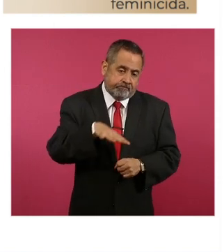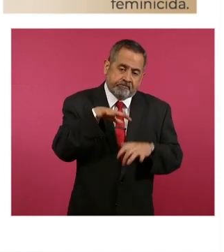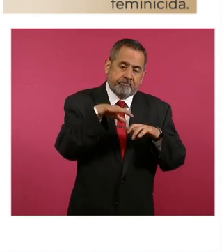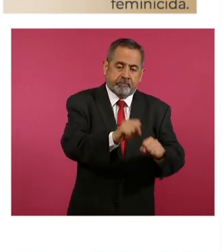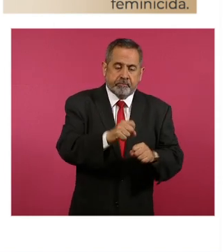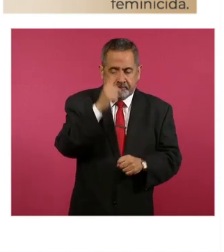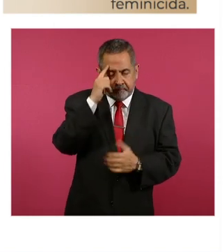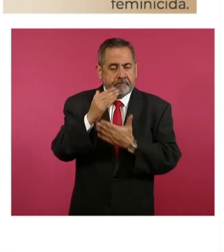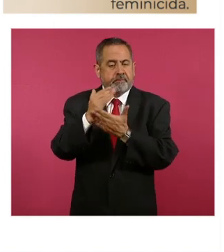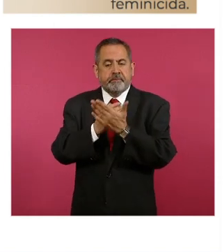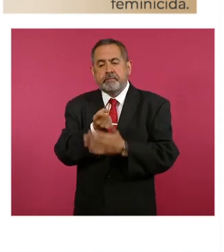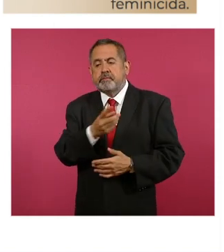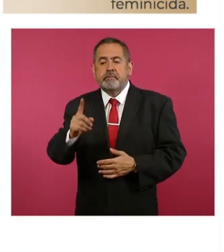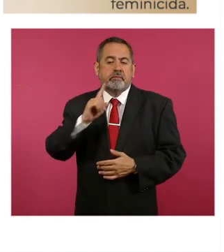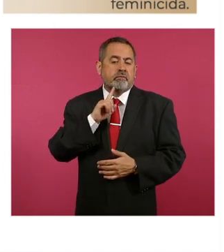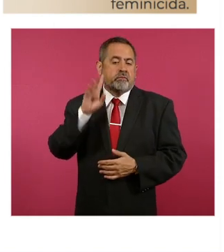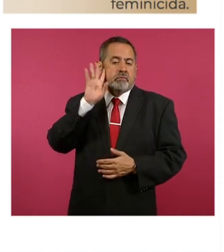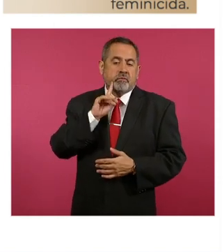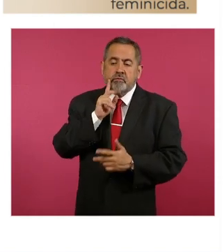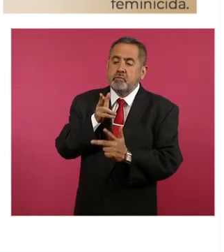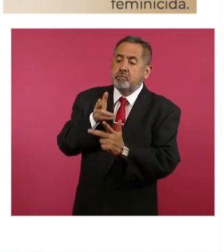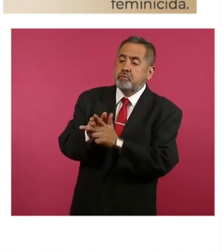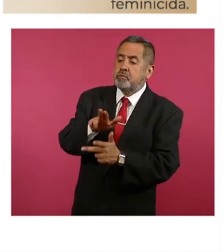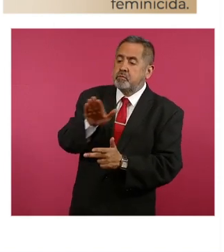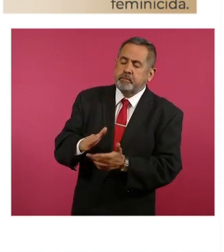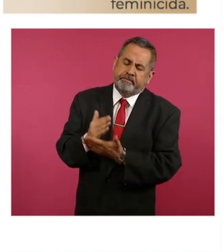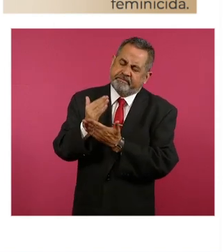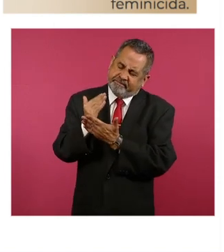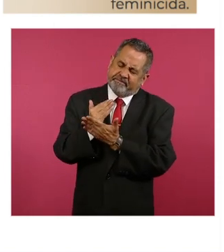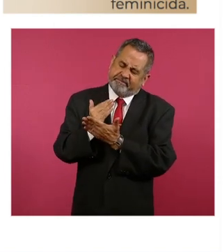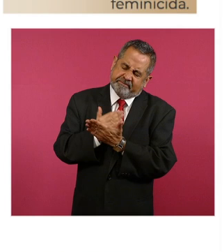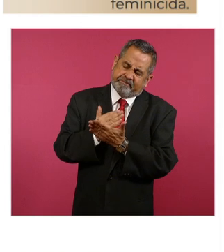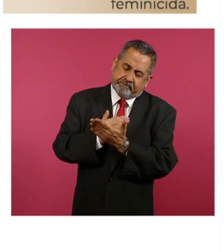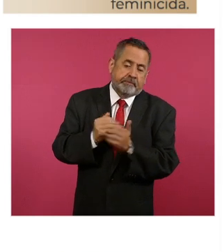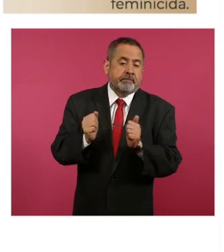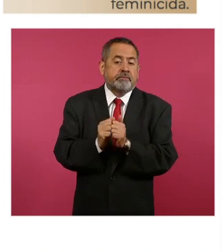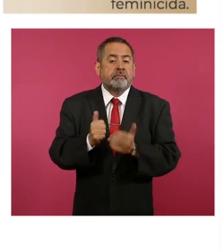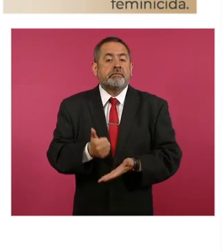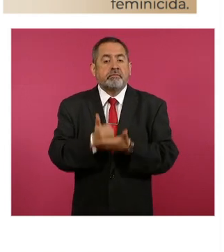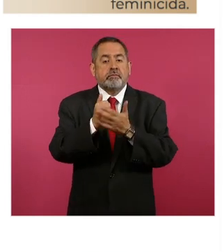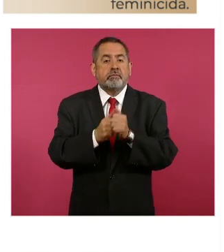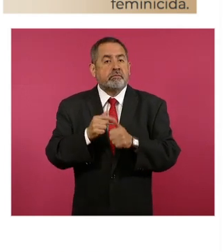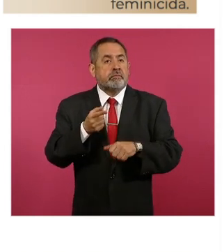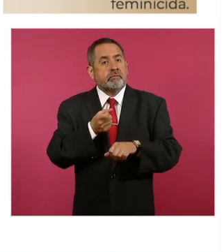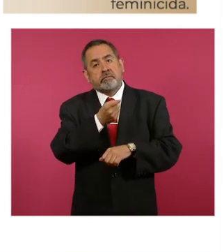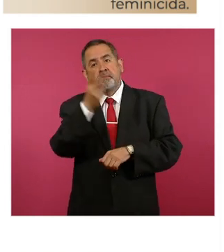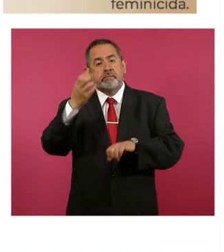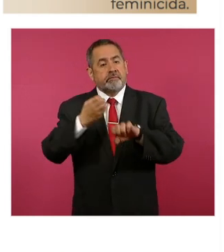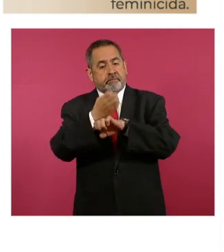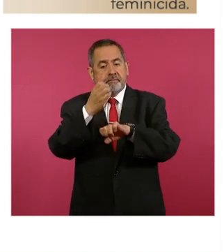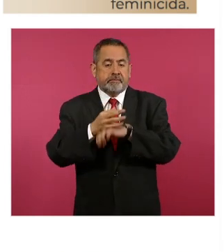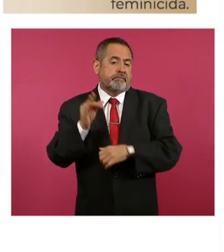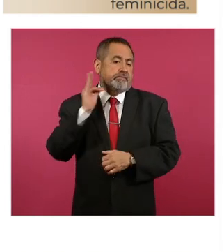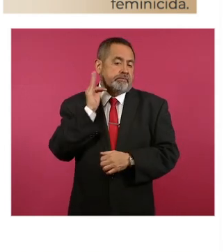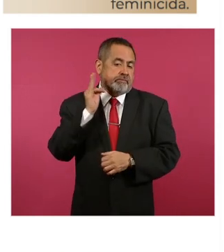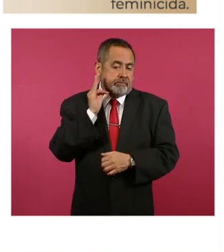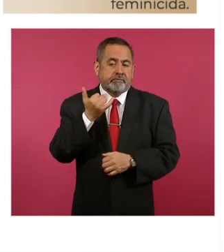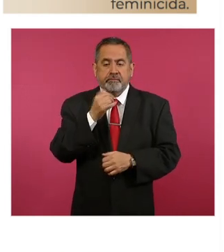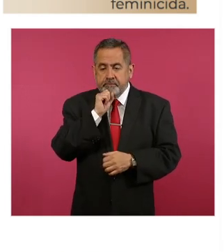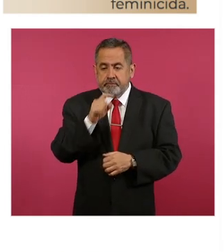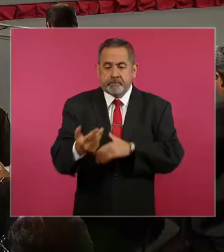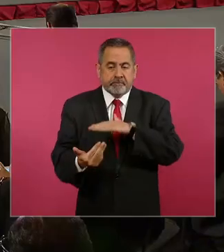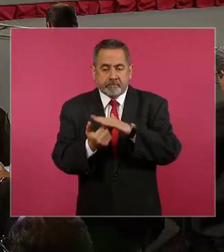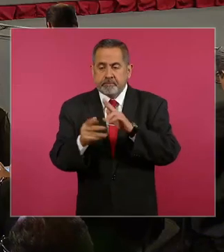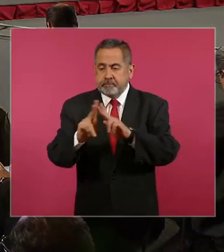feminicida con la participación de las fiscalías estatales y de las mesas de